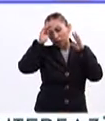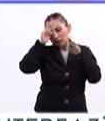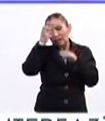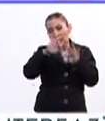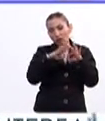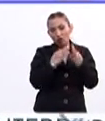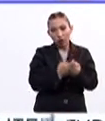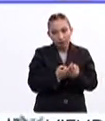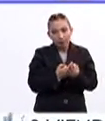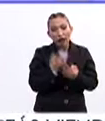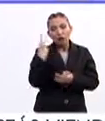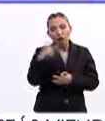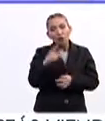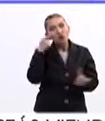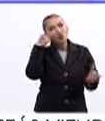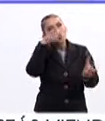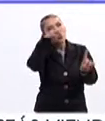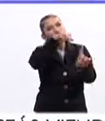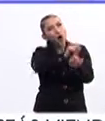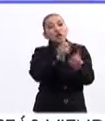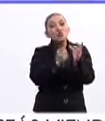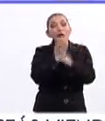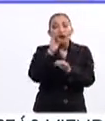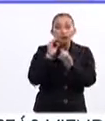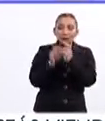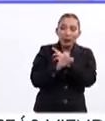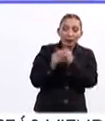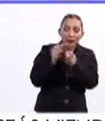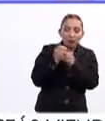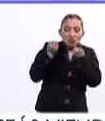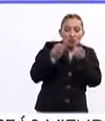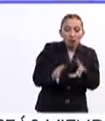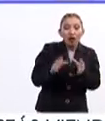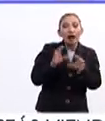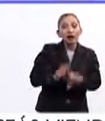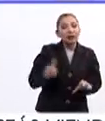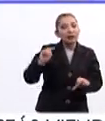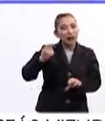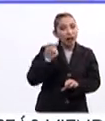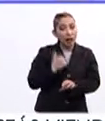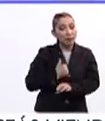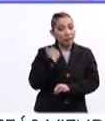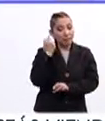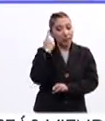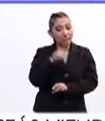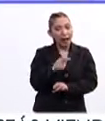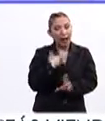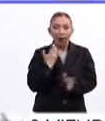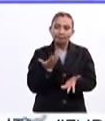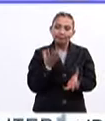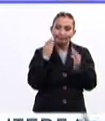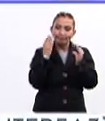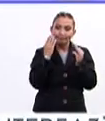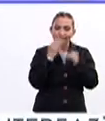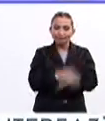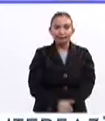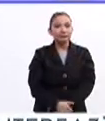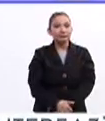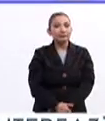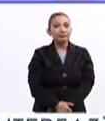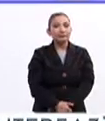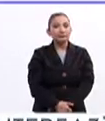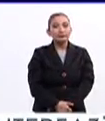esta modalidad, sus alcances y las nuevas herramientas tecnológicas que se pueden aprovechar con fines pedagógicos.